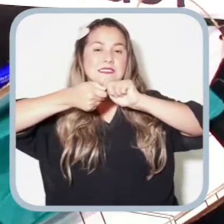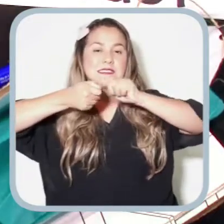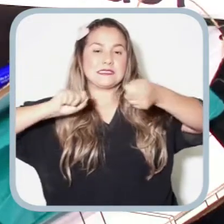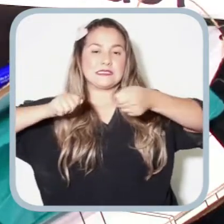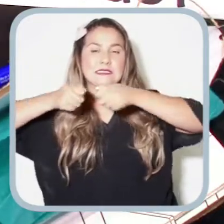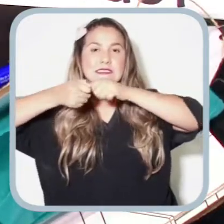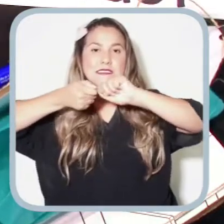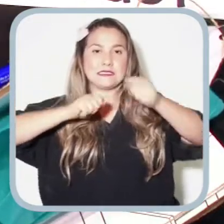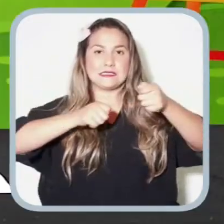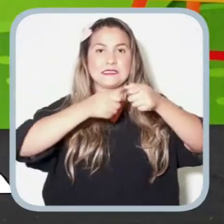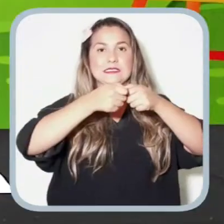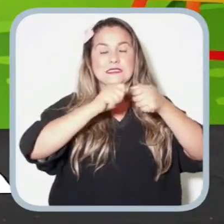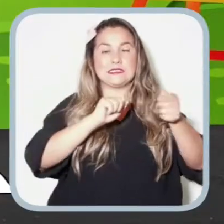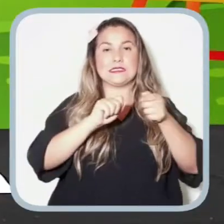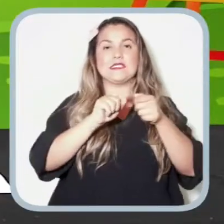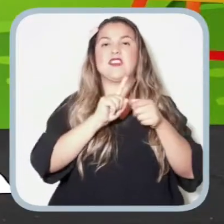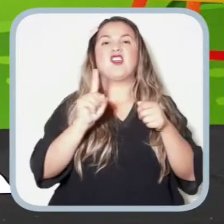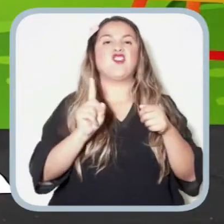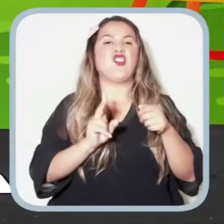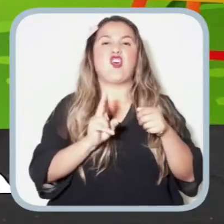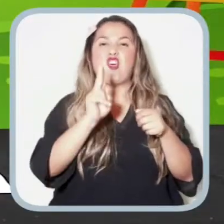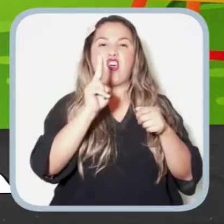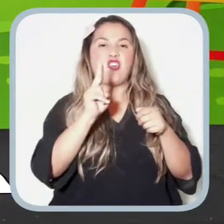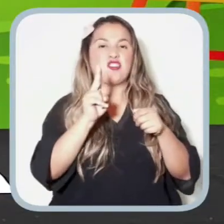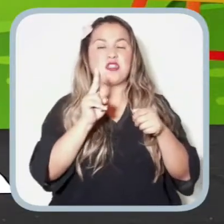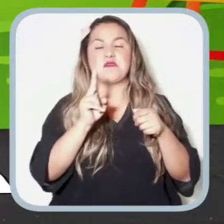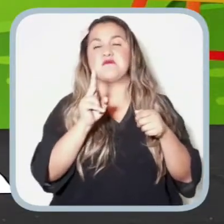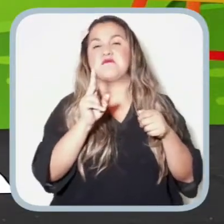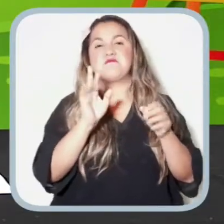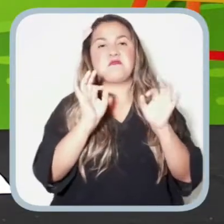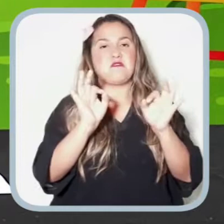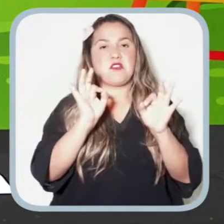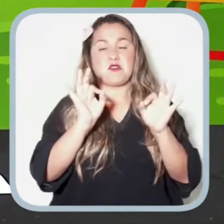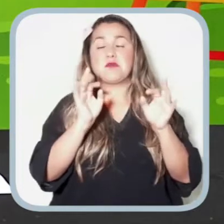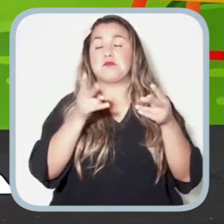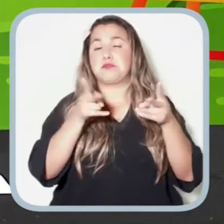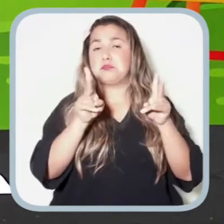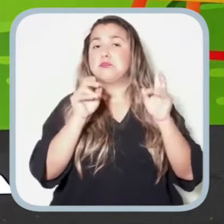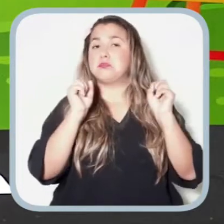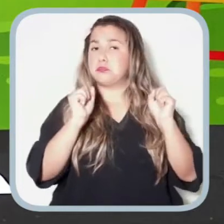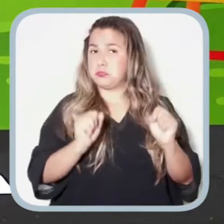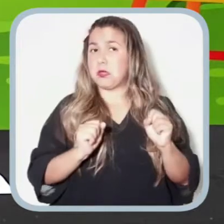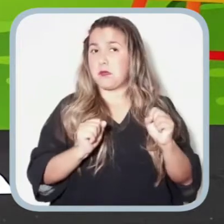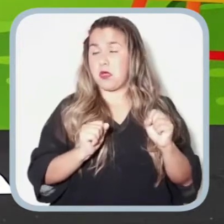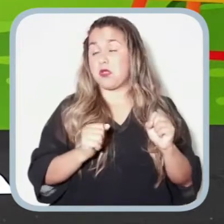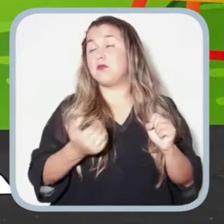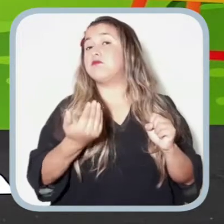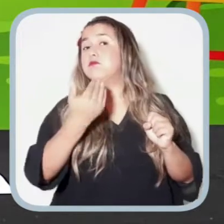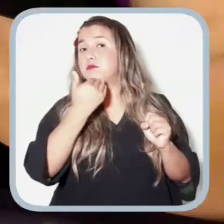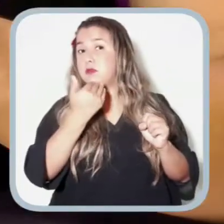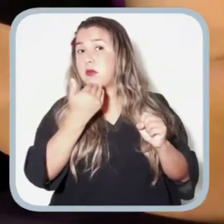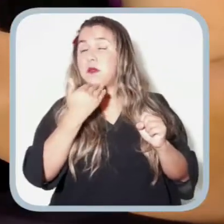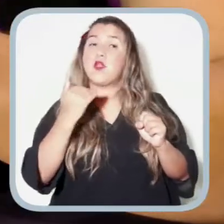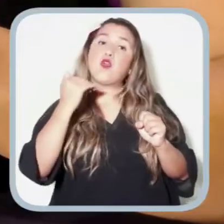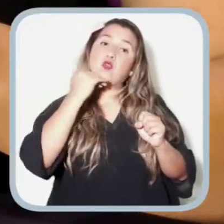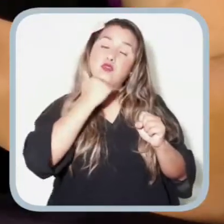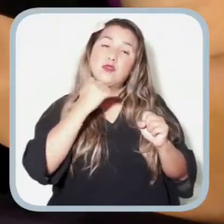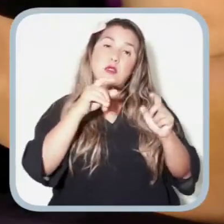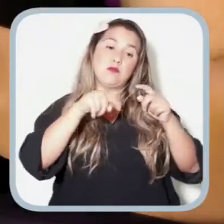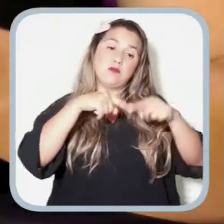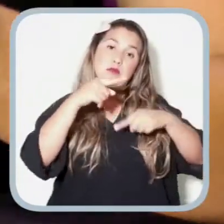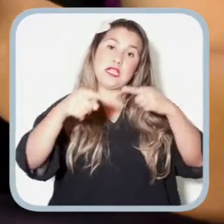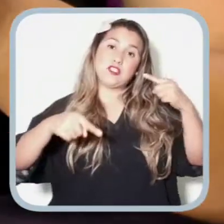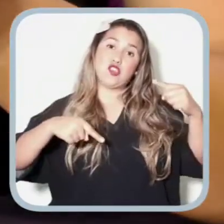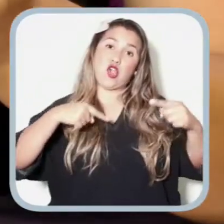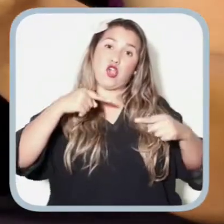si a ustedes les acomode a no cortar el masking perfecto se puede entonces también utilizando el